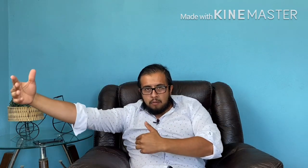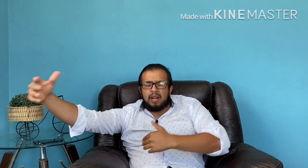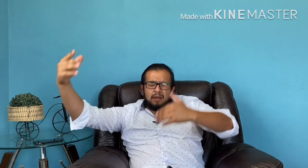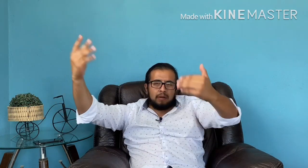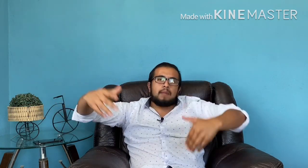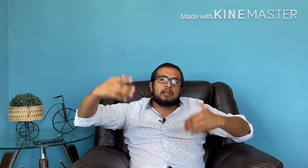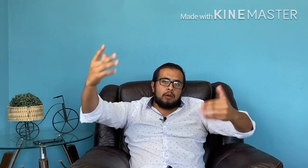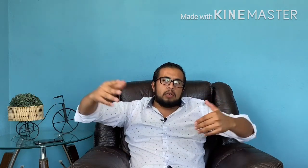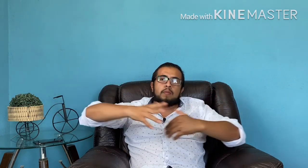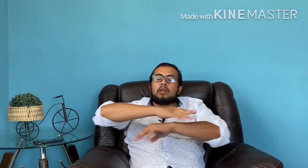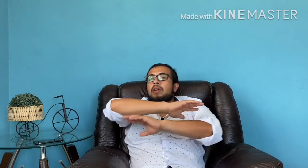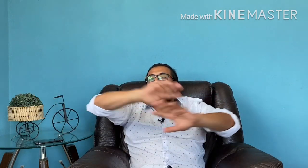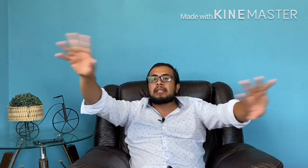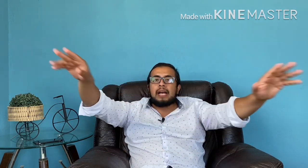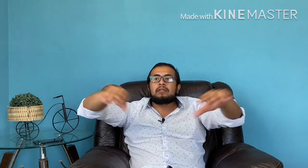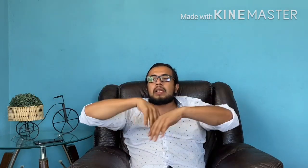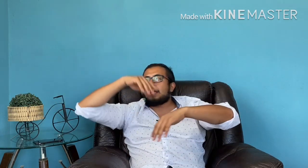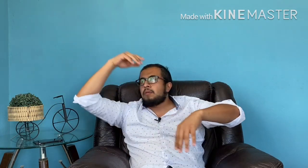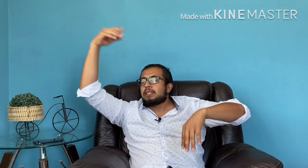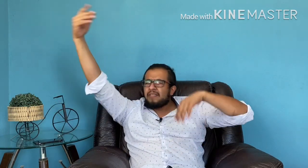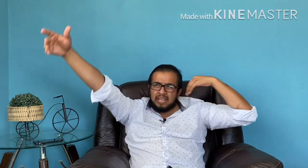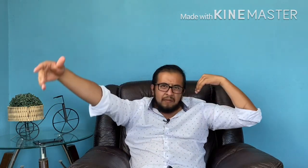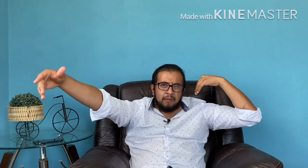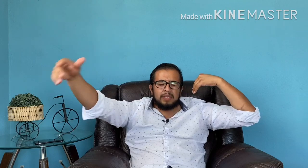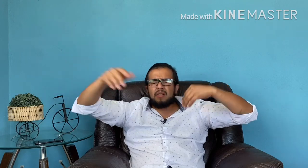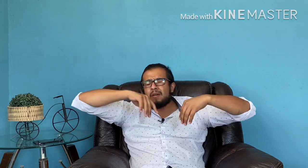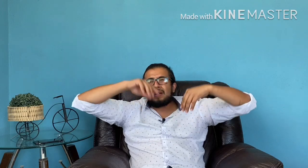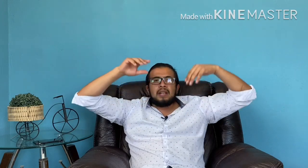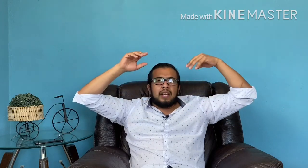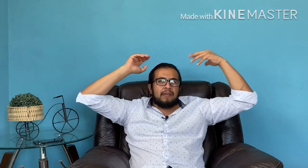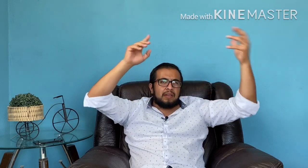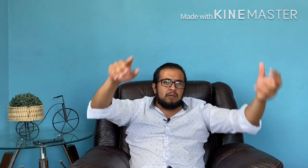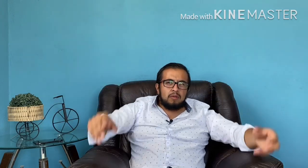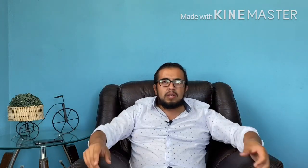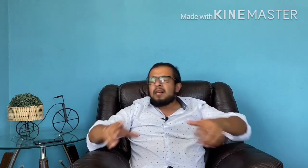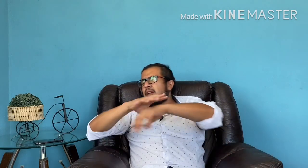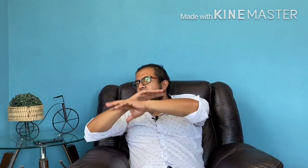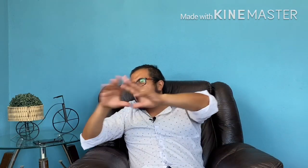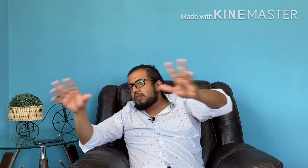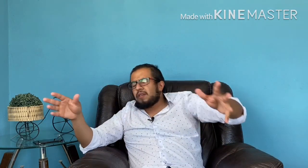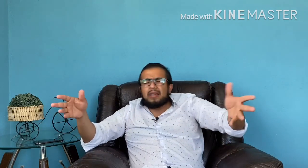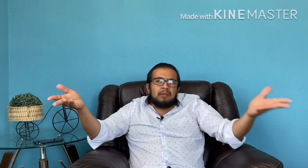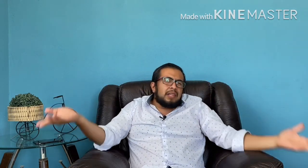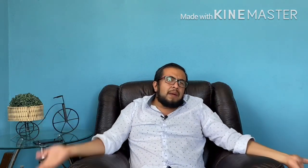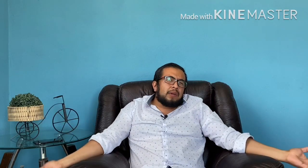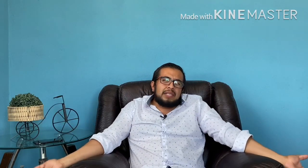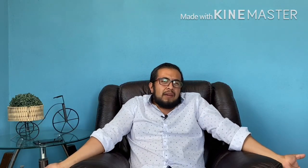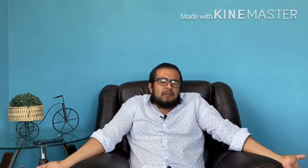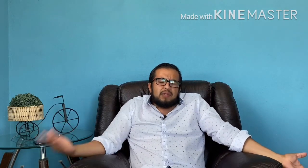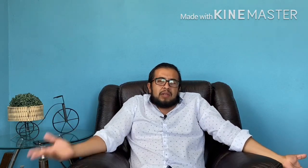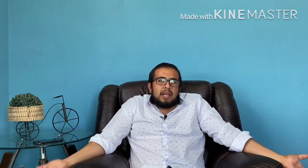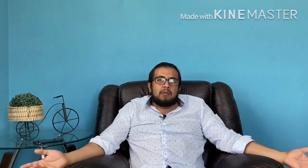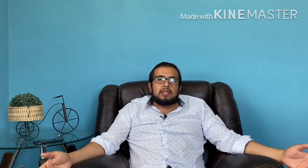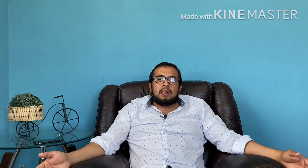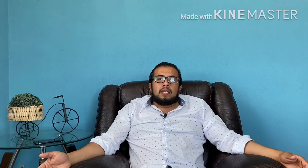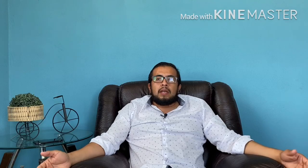a dar el lunes, recordemos que Moctezuma dijo que no hagas caso, que el lunes se va a dar la información, que hay fake news, que no te fíes de otro lado y no tendrían por qué sacar